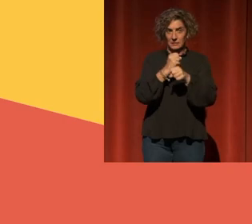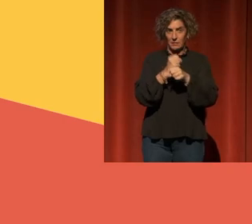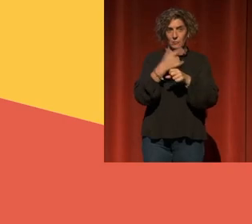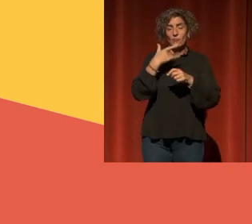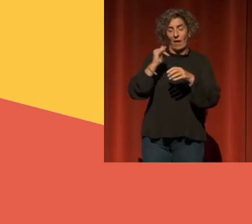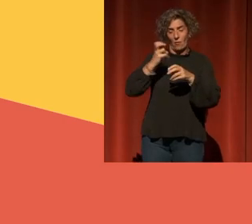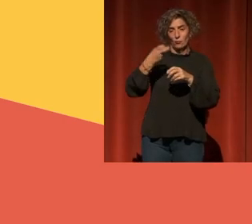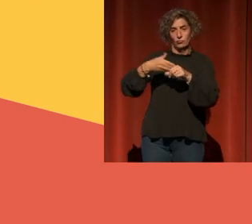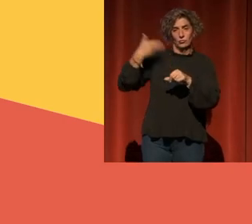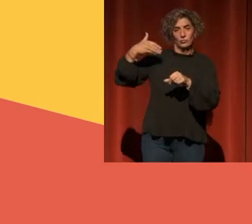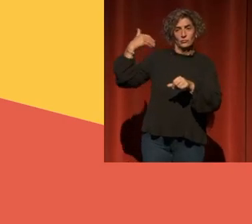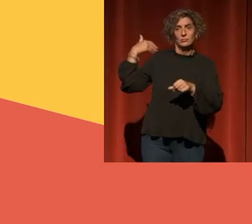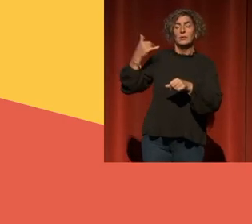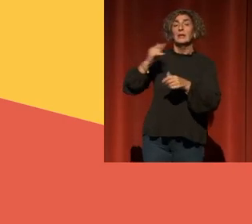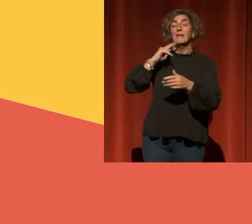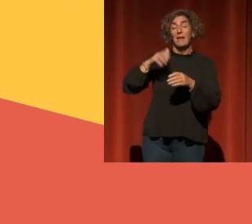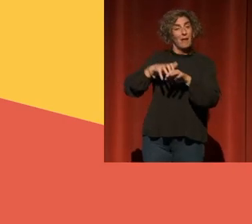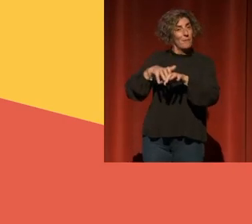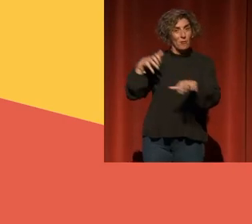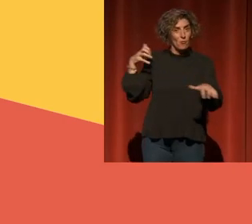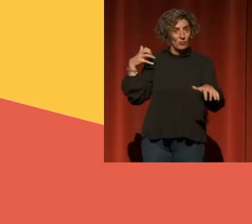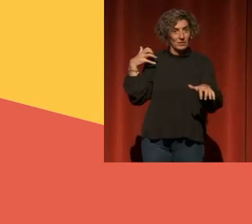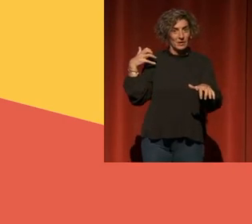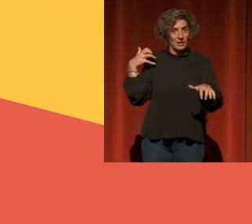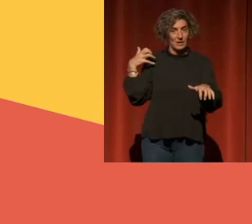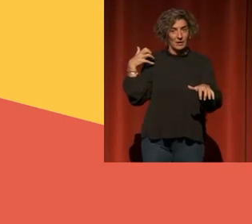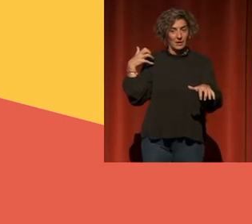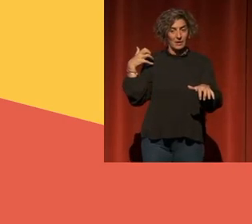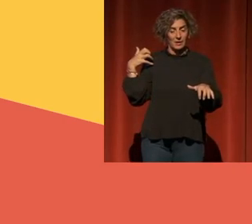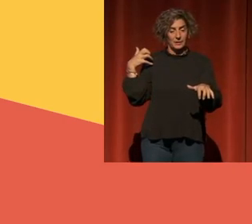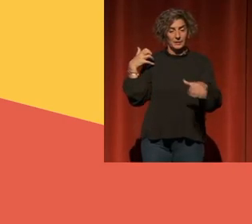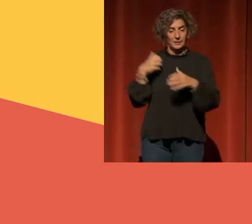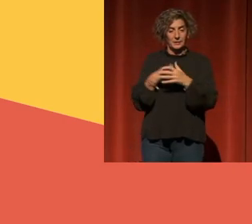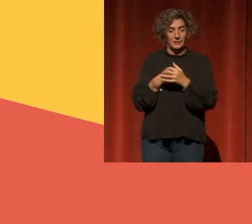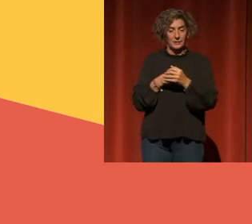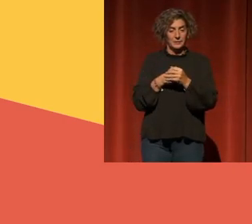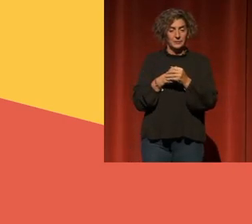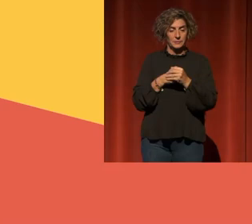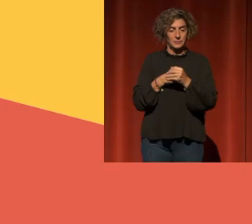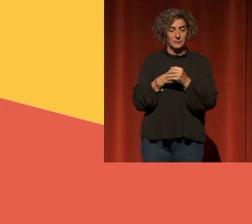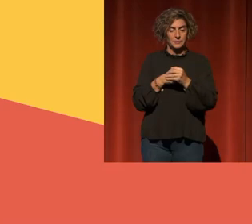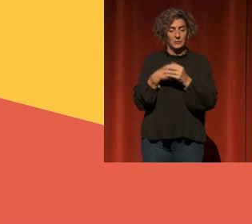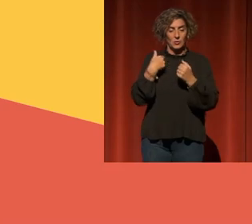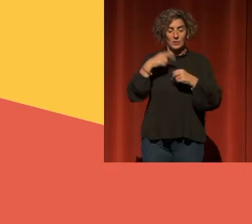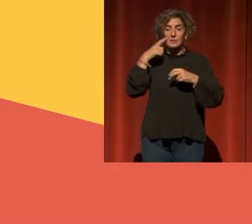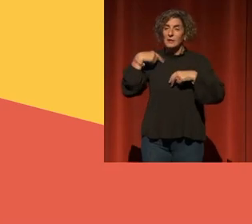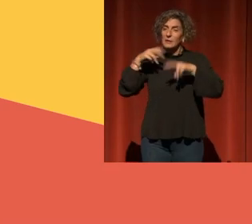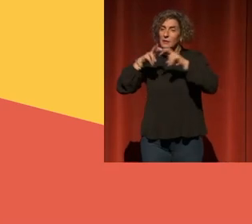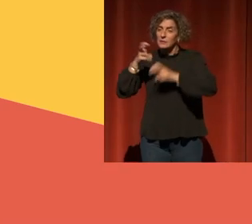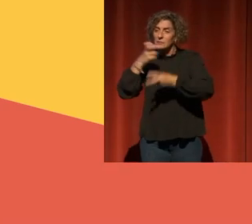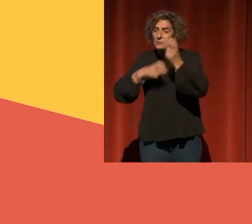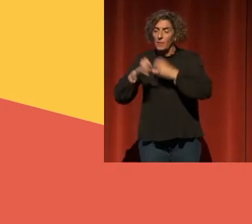Ah y la mayor parte de las fuentes consultadas eh proceden de